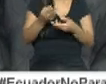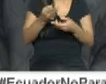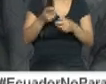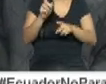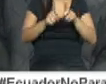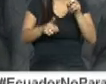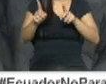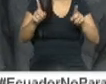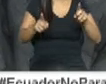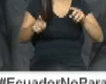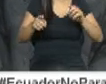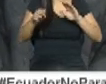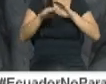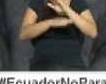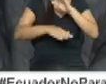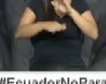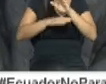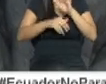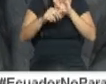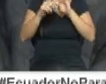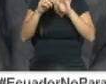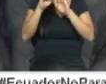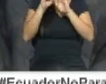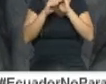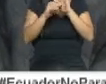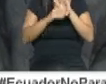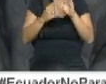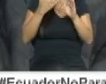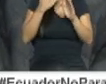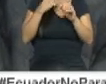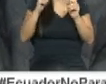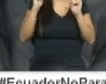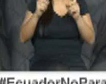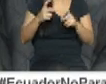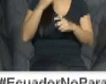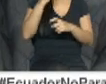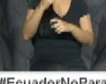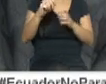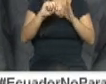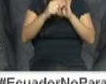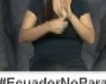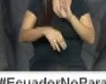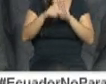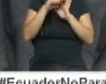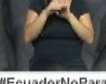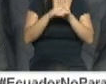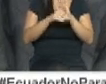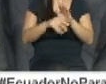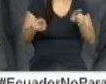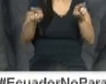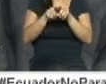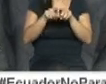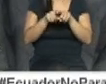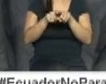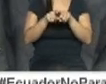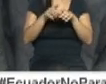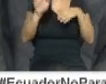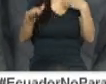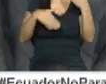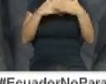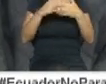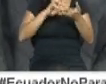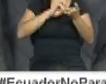principios básicos, ¿no? Un diálogo básicamente sostenido bajo esos principios, ¿no?, y que cualquier